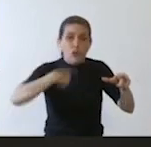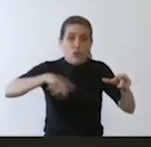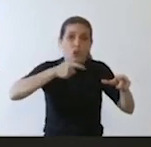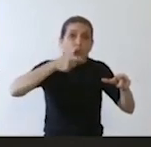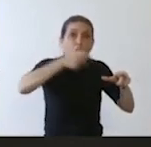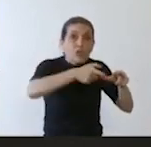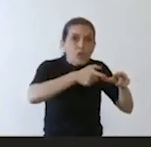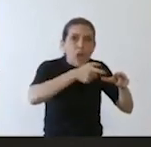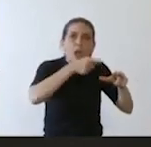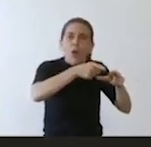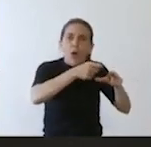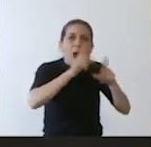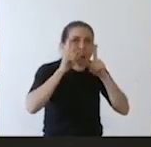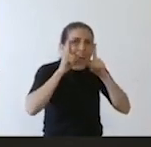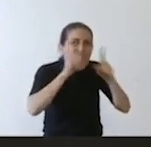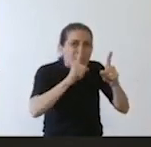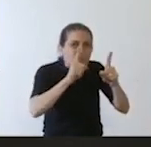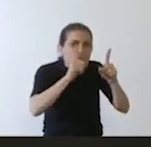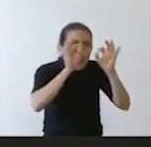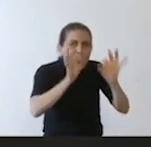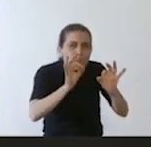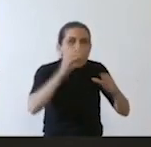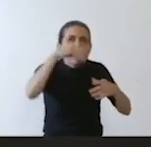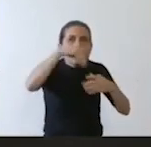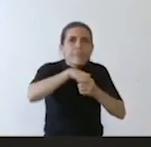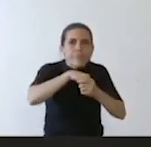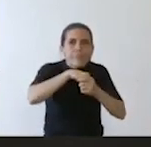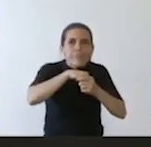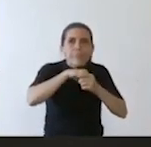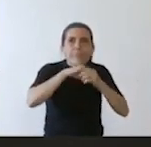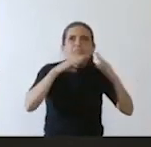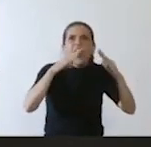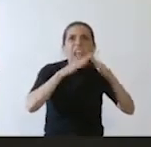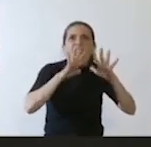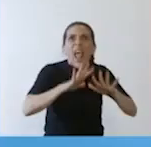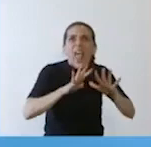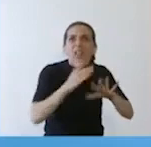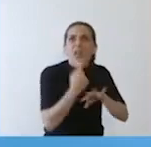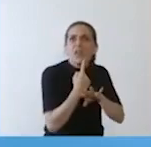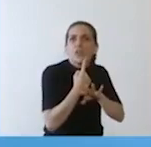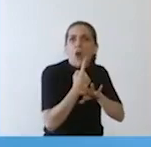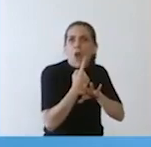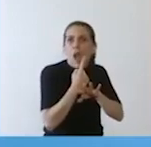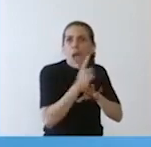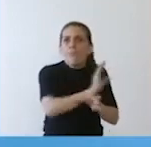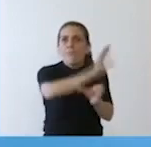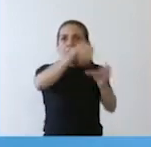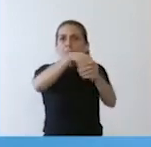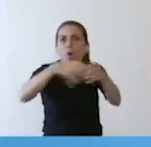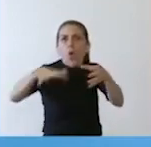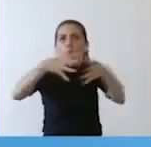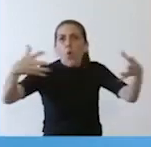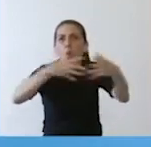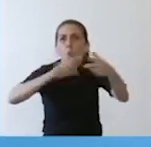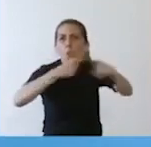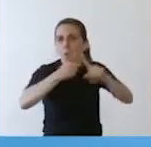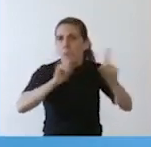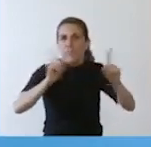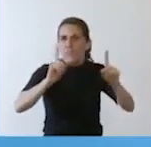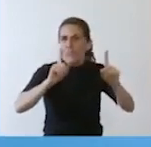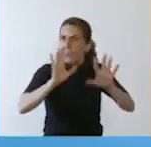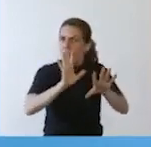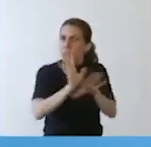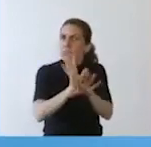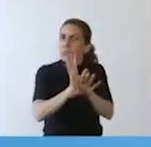trabajo fuerte en lo que es el aislamiento social, el distanciamiento social recomendado de